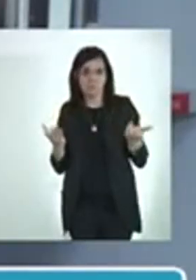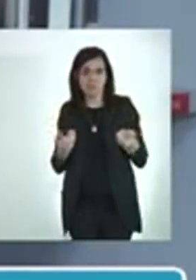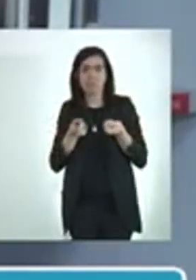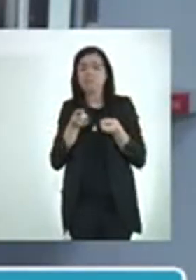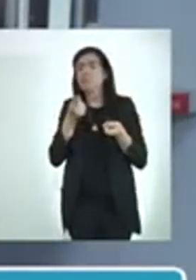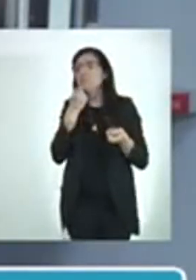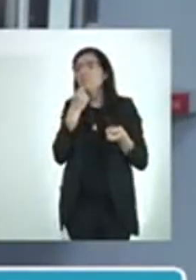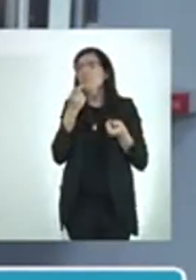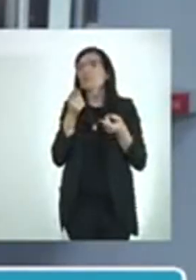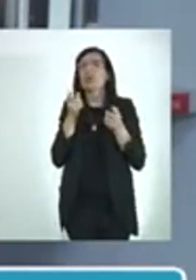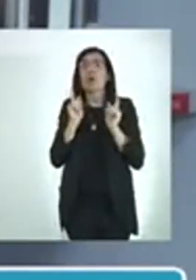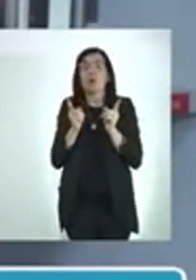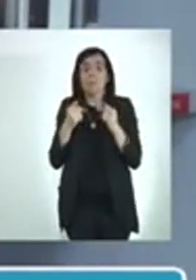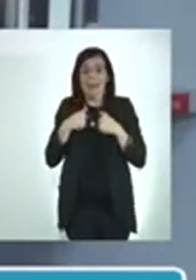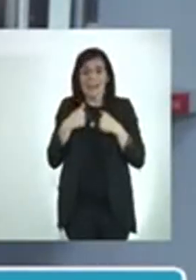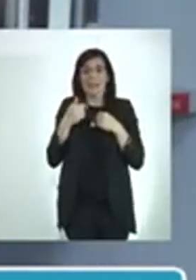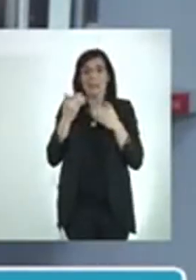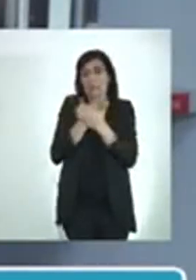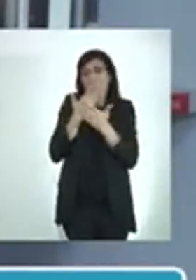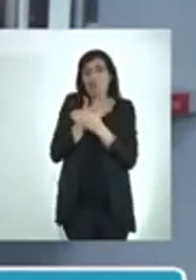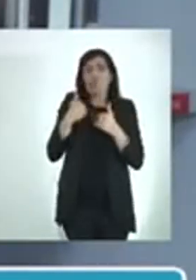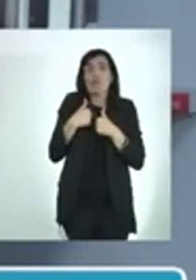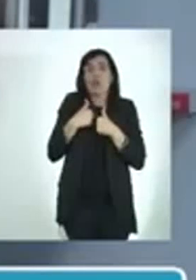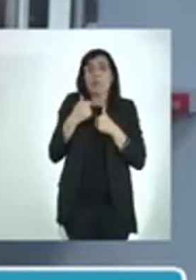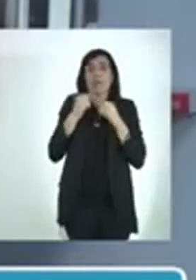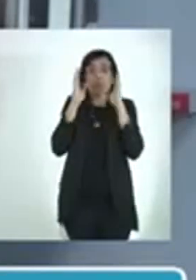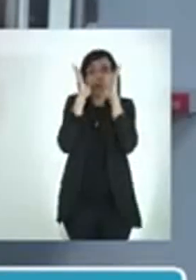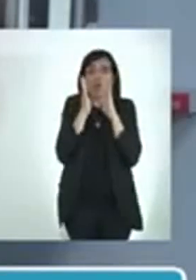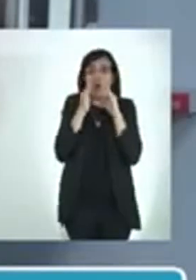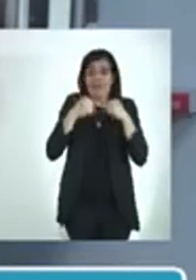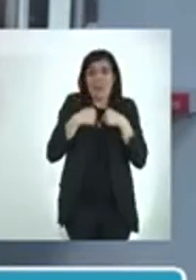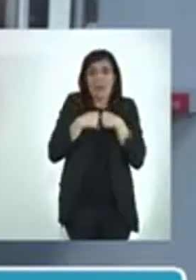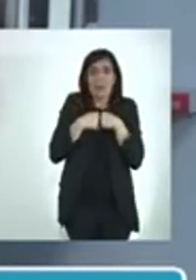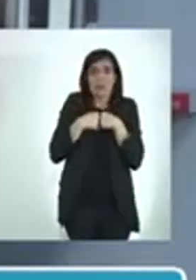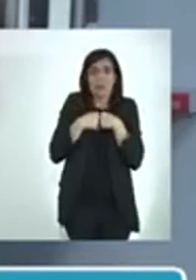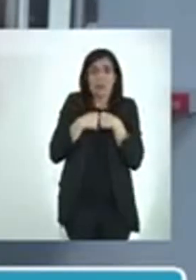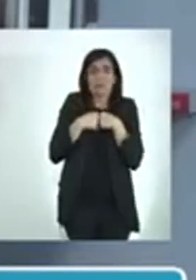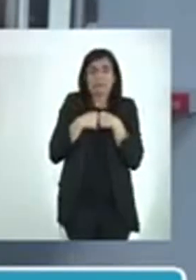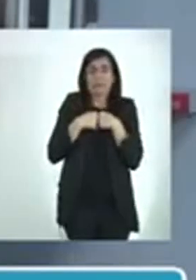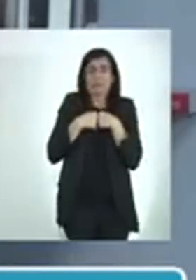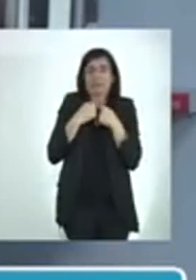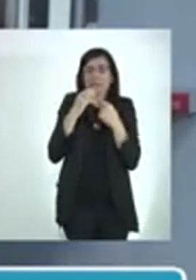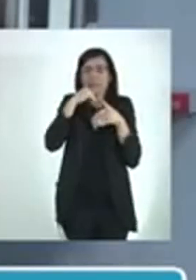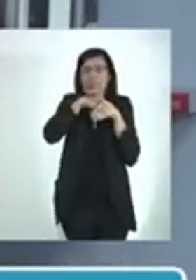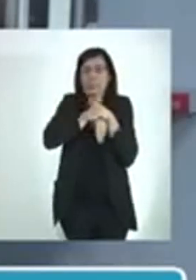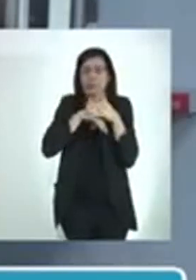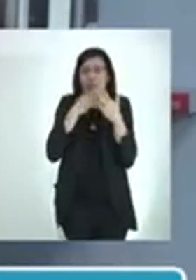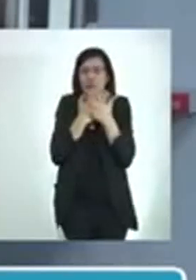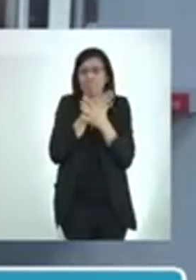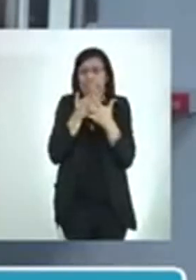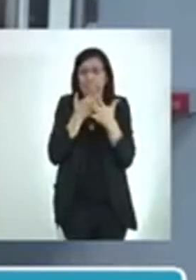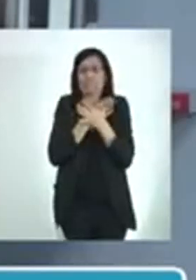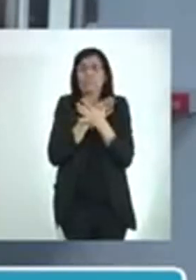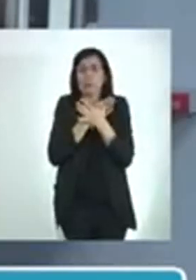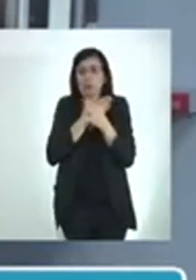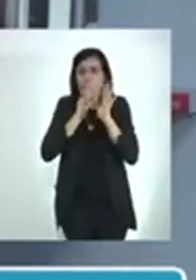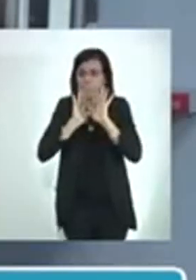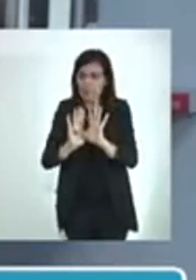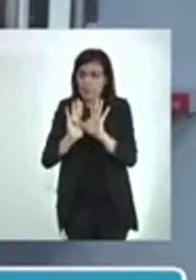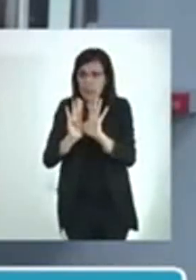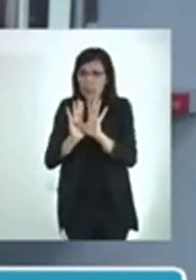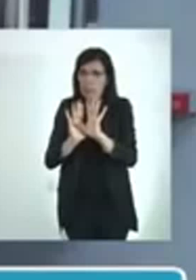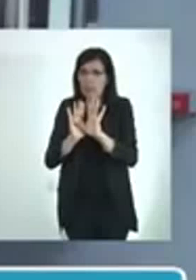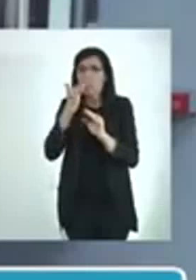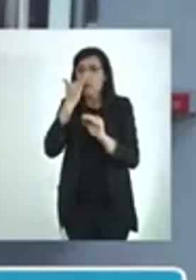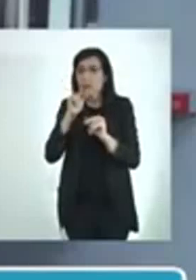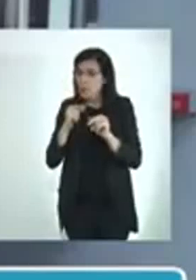de género, por ejemplo, en su entorno familiar, no le podemos pedir, obligar a que aborde este tema. Exacto. Para eso es que se propone siempre un trabajo